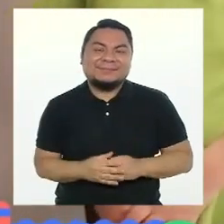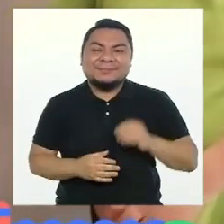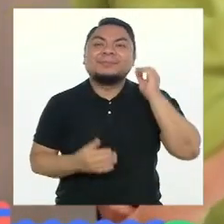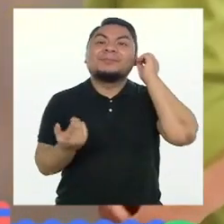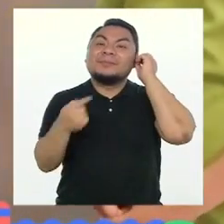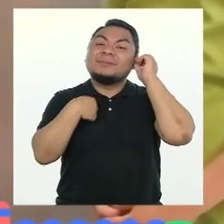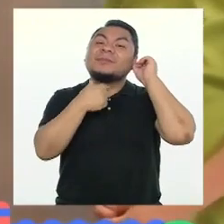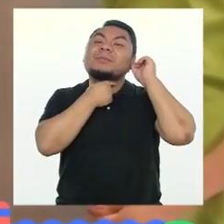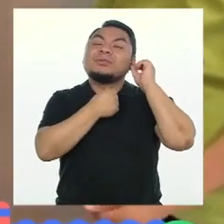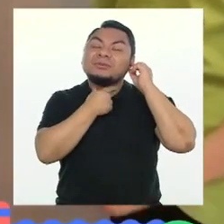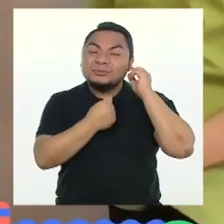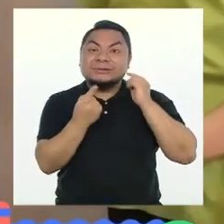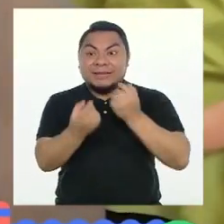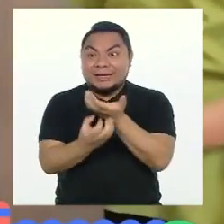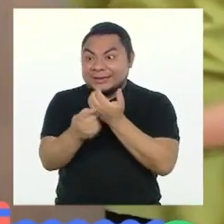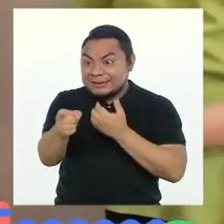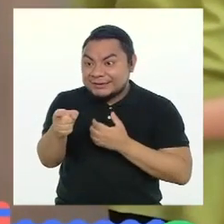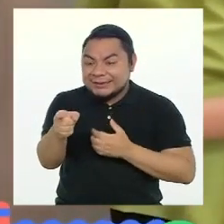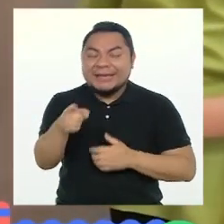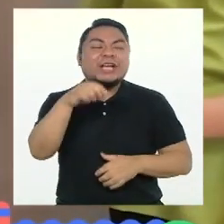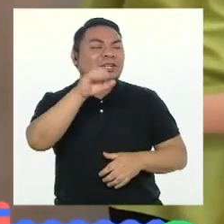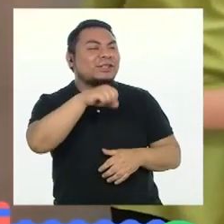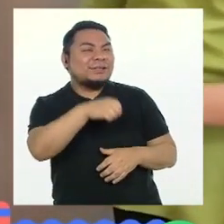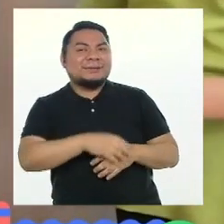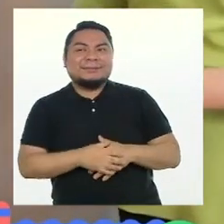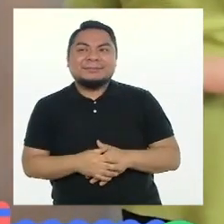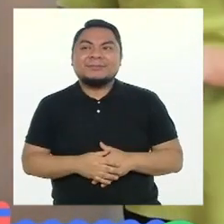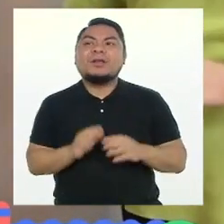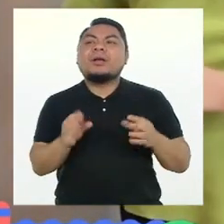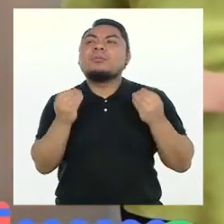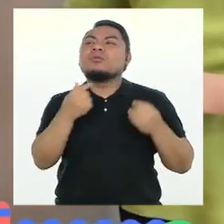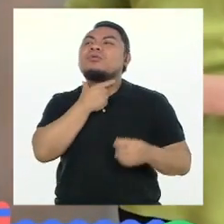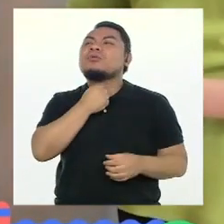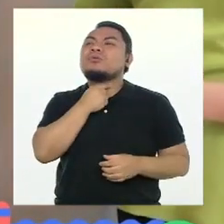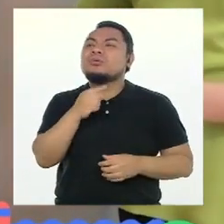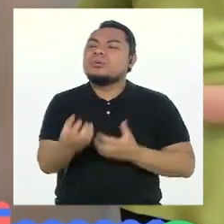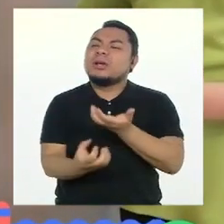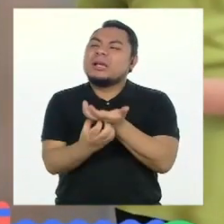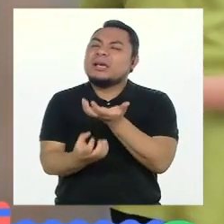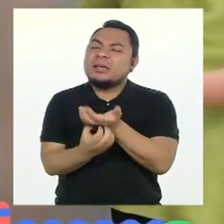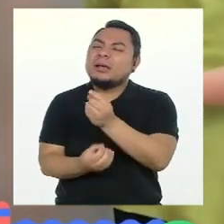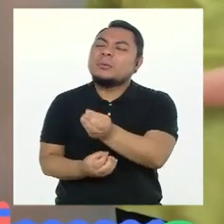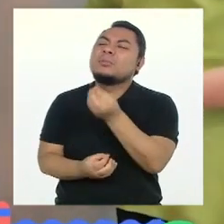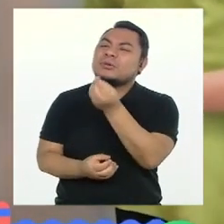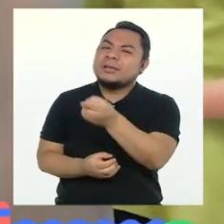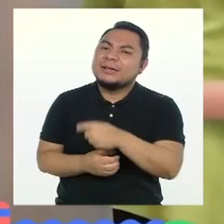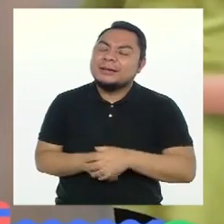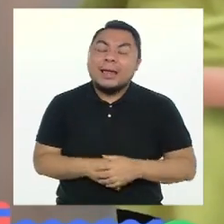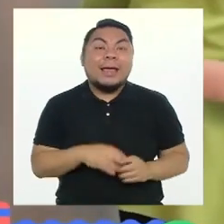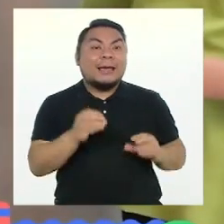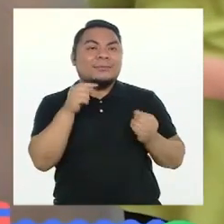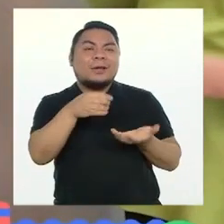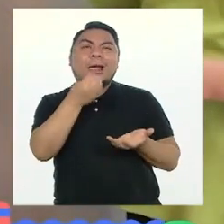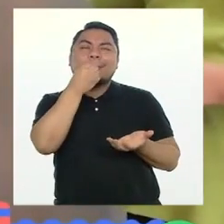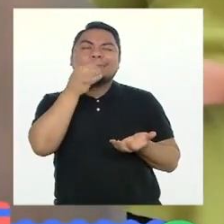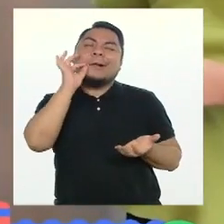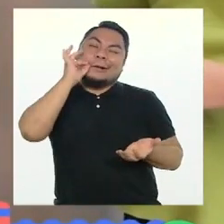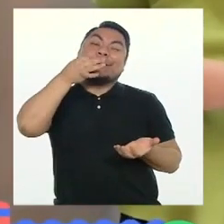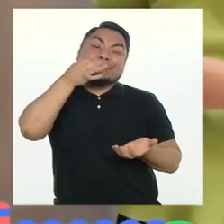¿Te gusta la cancha, Johanna? Sí. ¿Por qué te gusta la cancha? Porque es muy